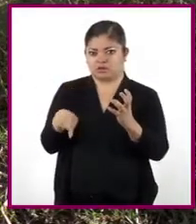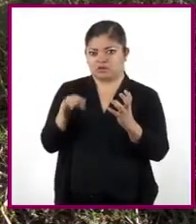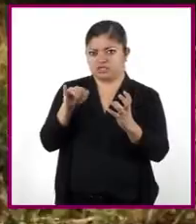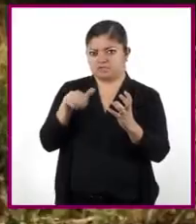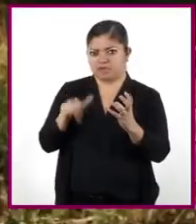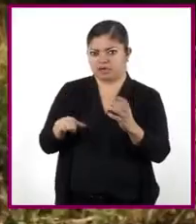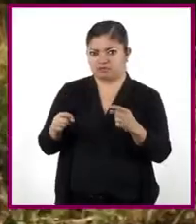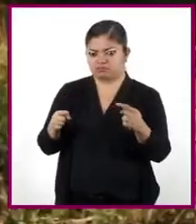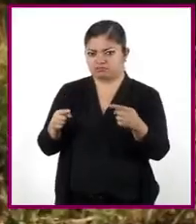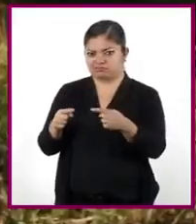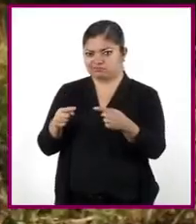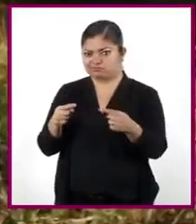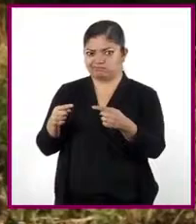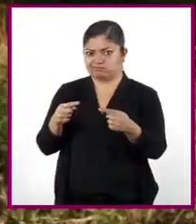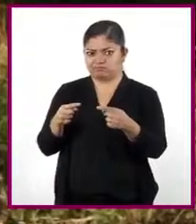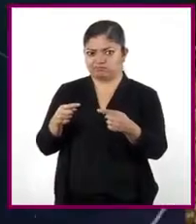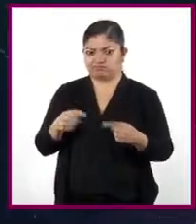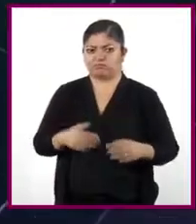común?